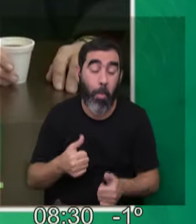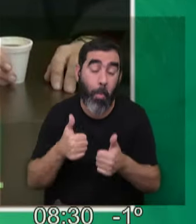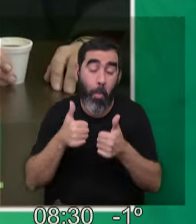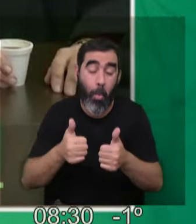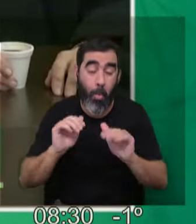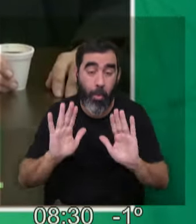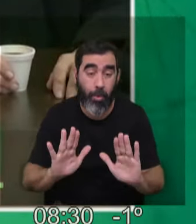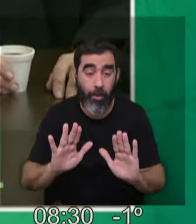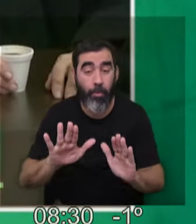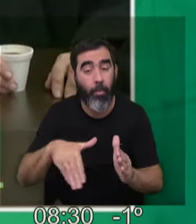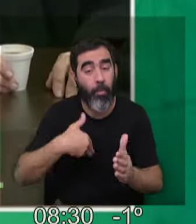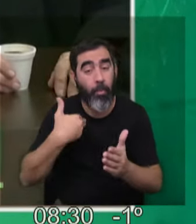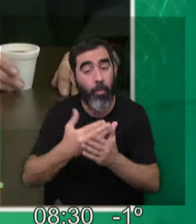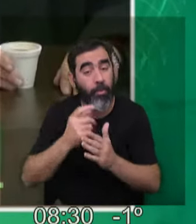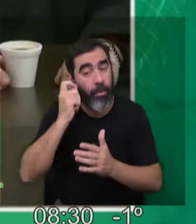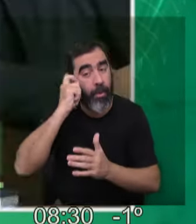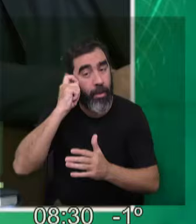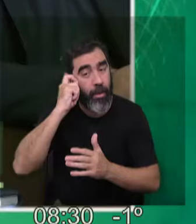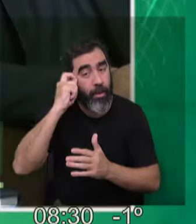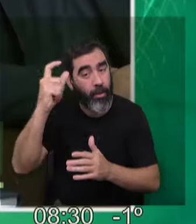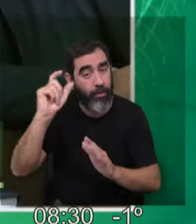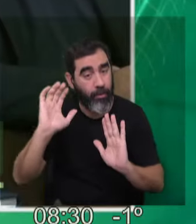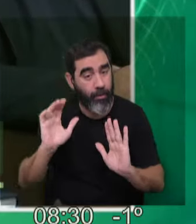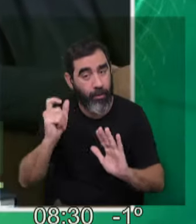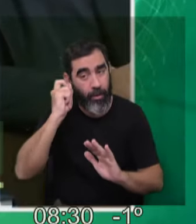y ese planteo es muy inteligente,